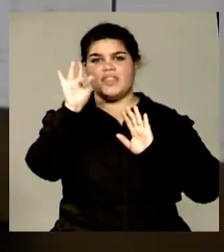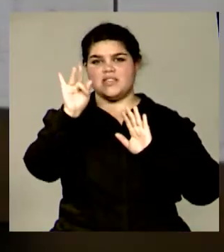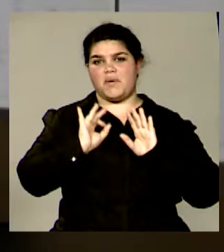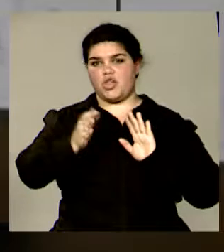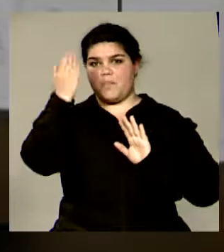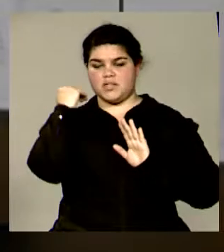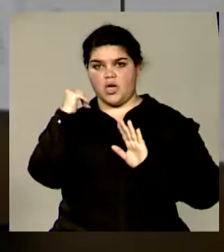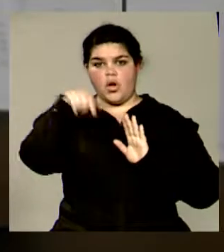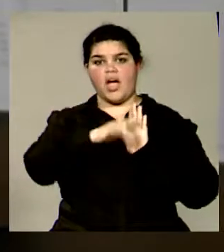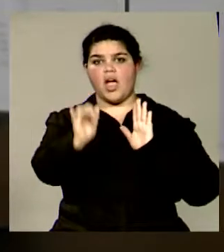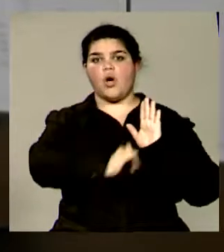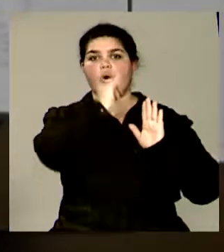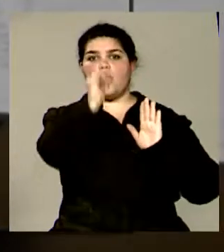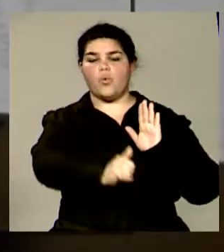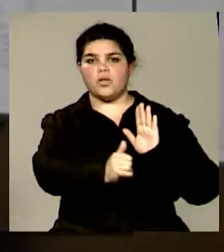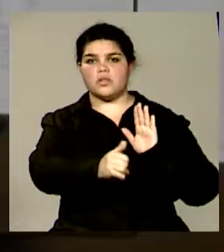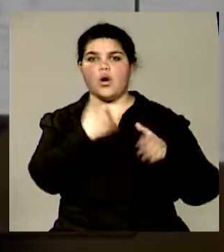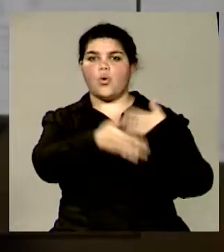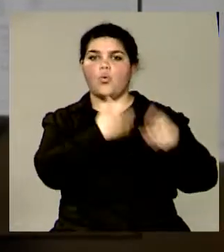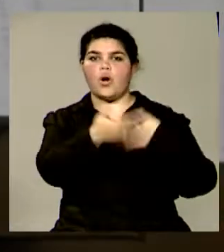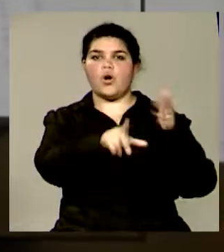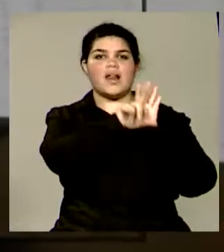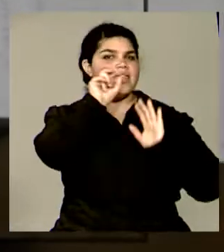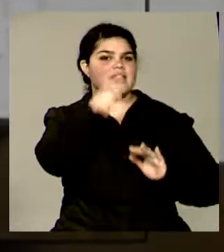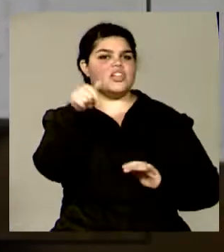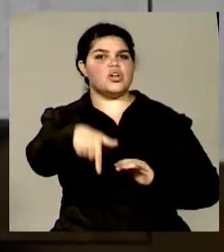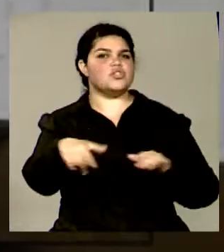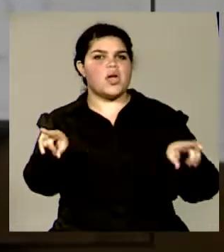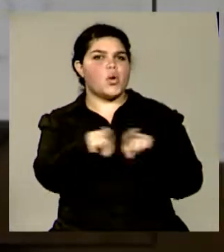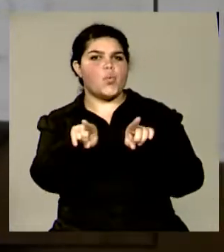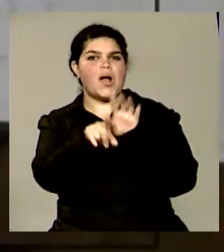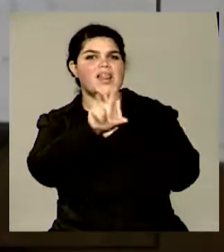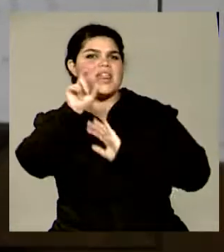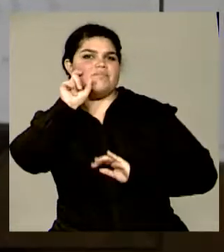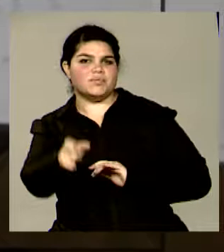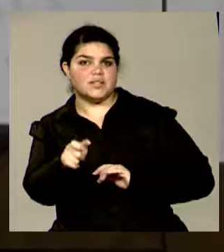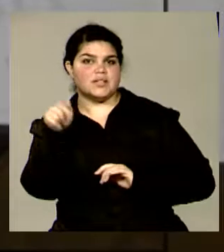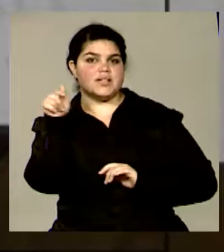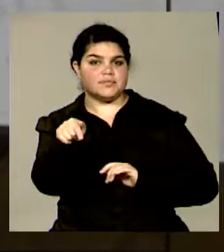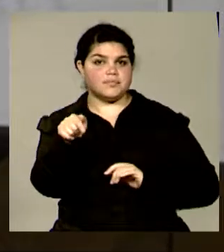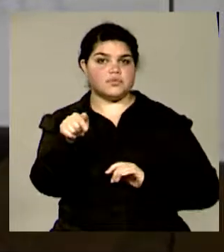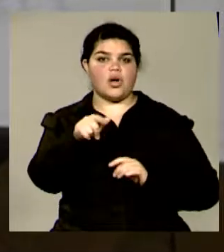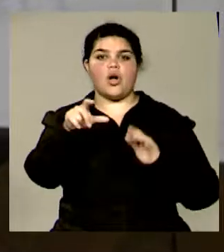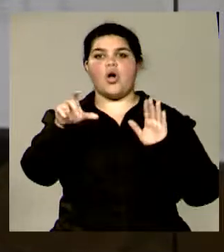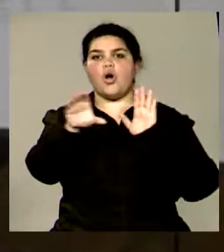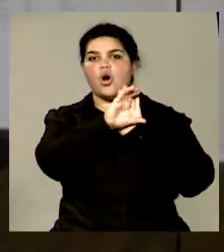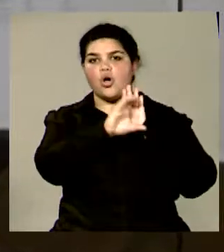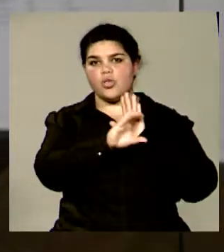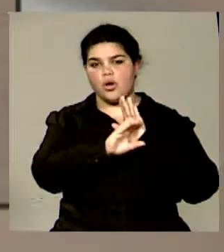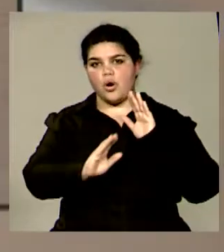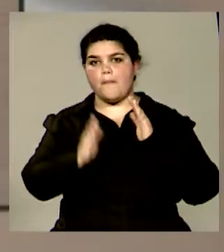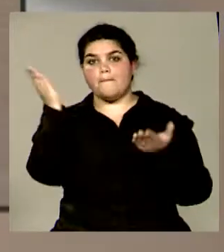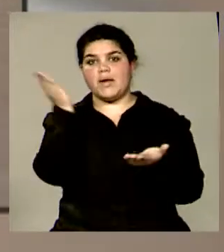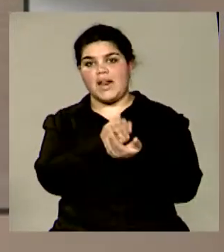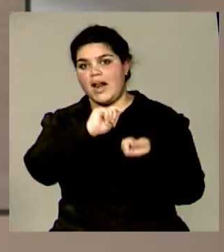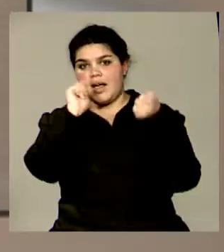que declaró que el juego clandestino pasa a ser un delito, se modificó el Código Penal. Entonces estamos viendo